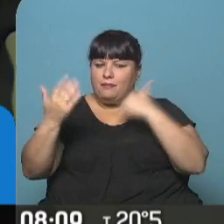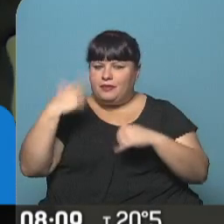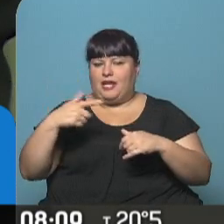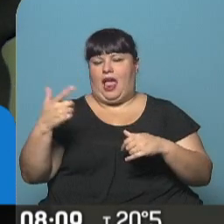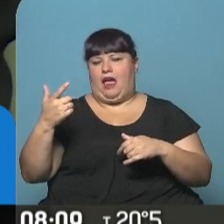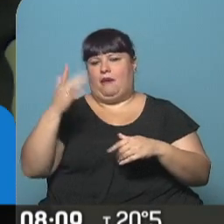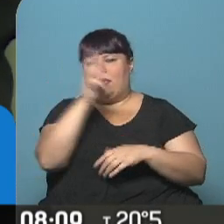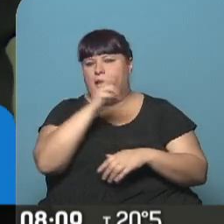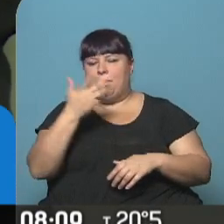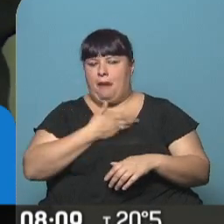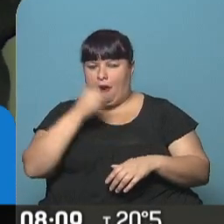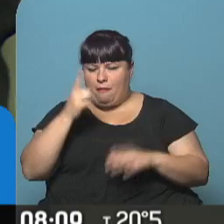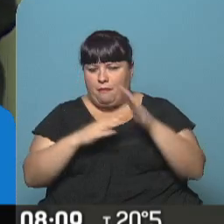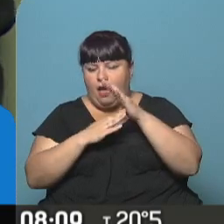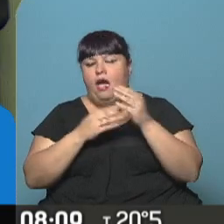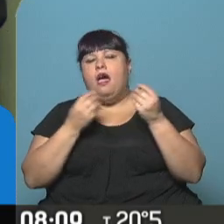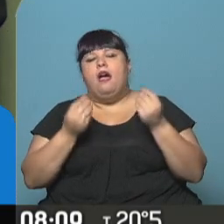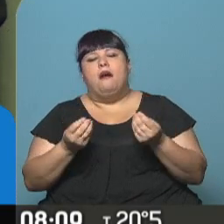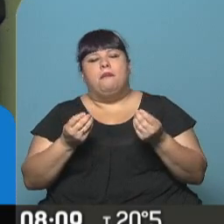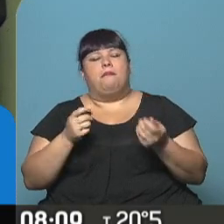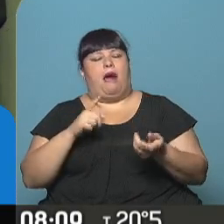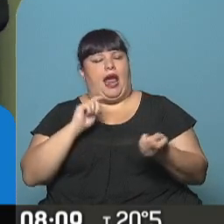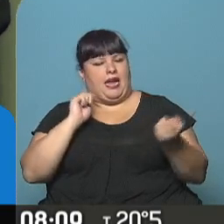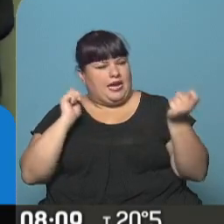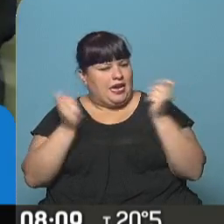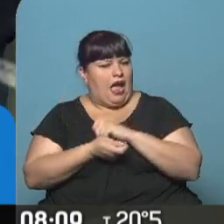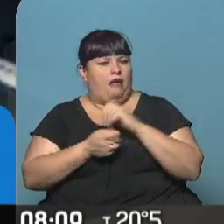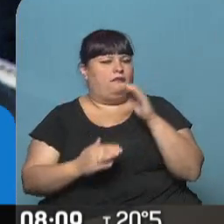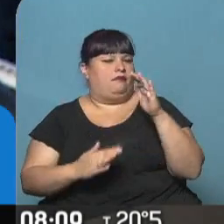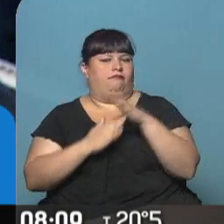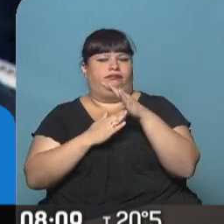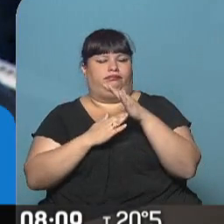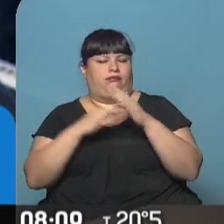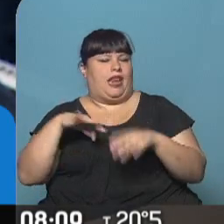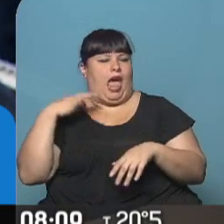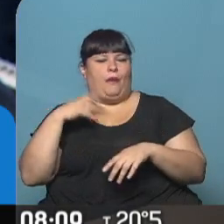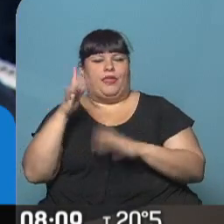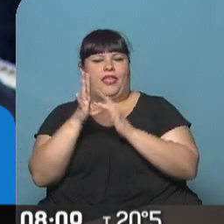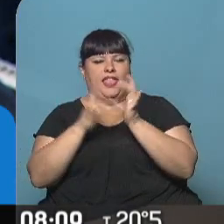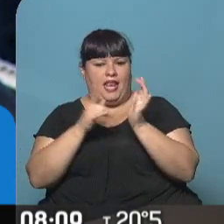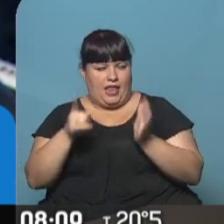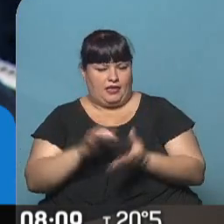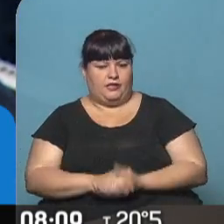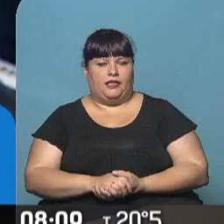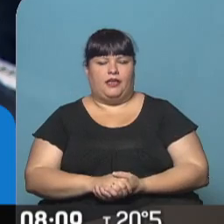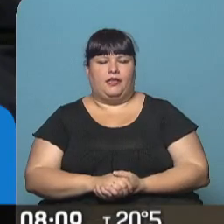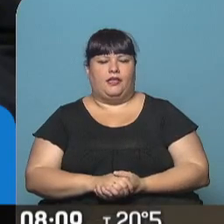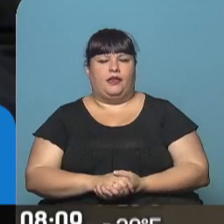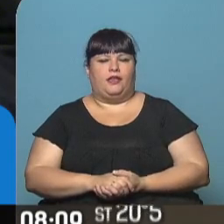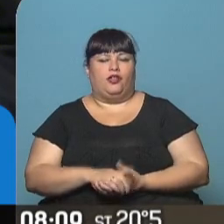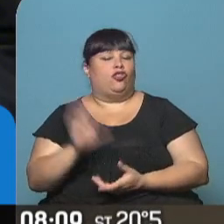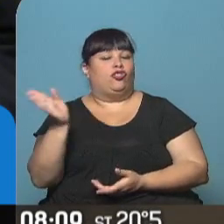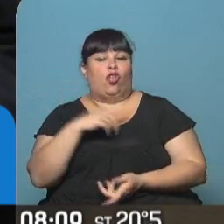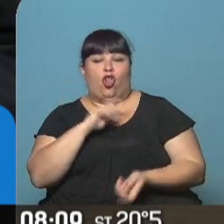del Santo Padre para una renovación profunda de las estructuras y de la vida de la Iglesia. Como toda